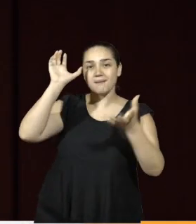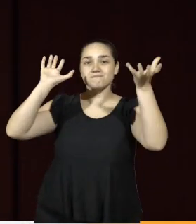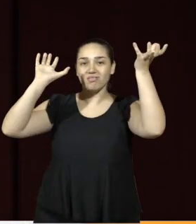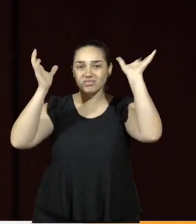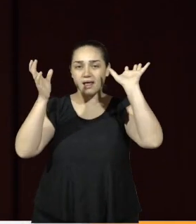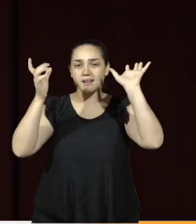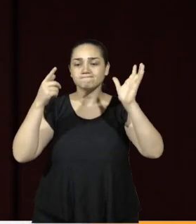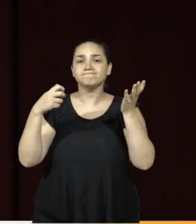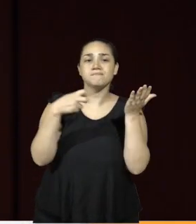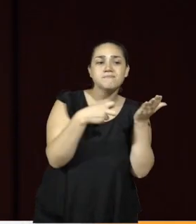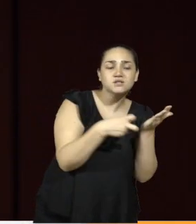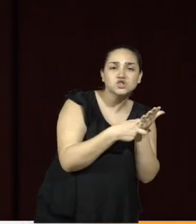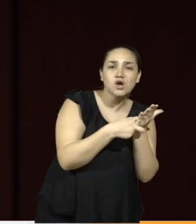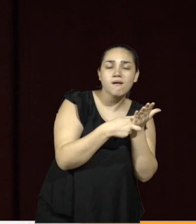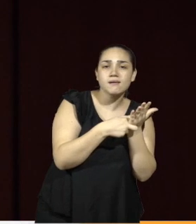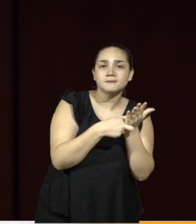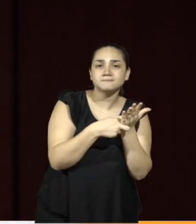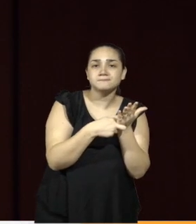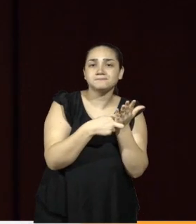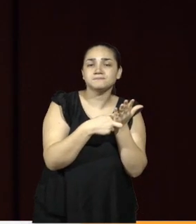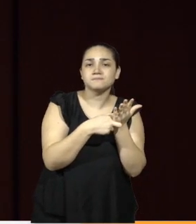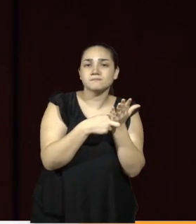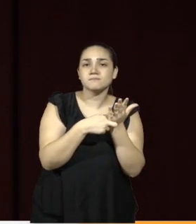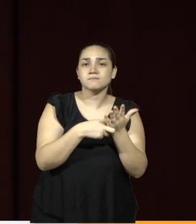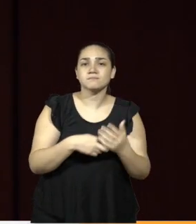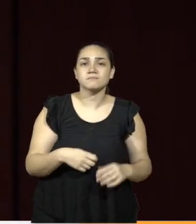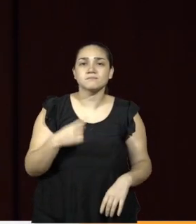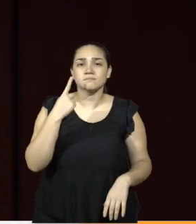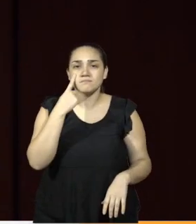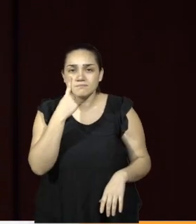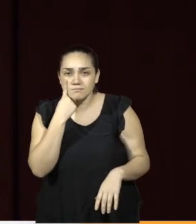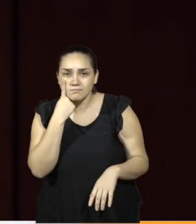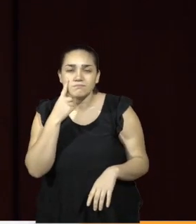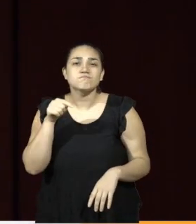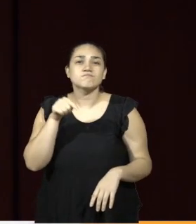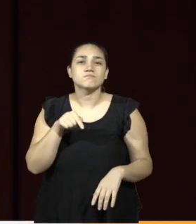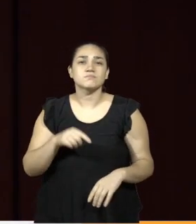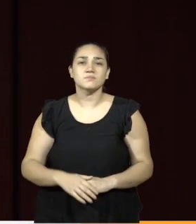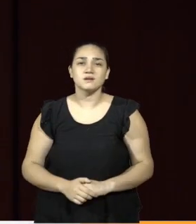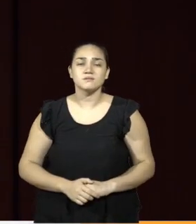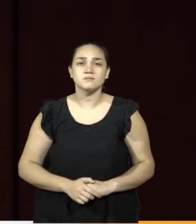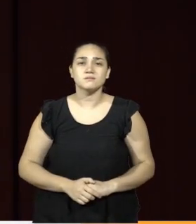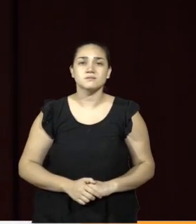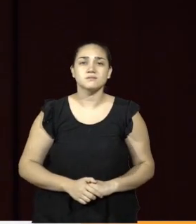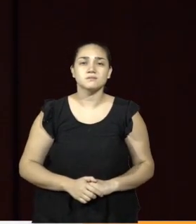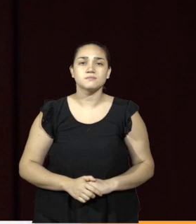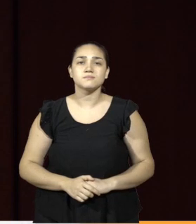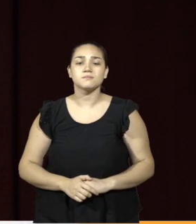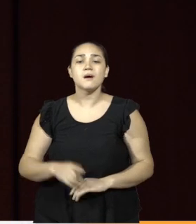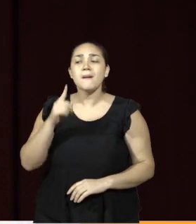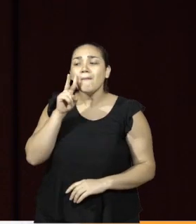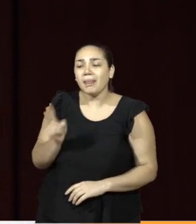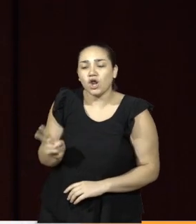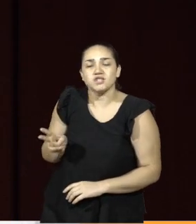se da en las inspecciones generalmente que son de apercibimiento, sanciones o multas, que es cuando se mayor peligrosidad digamos que